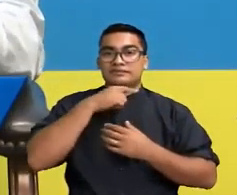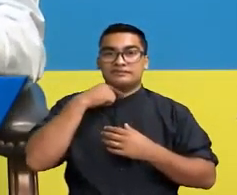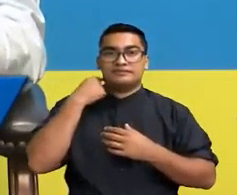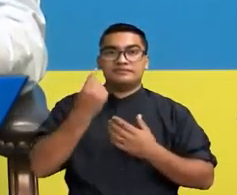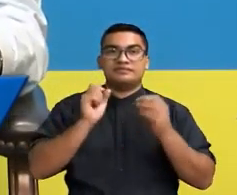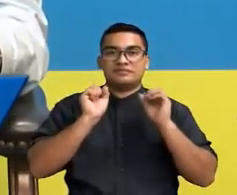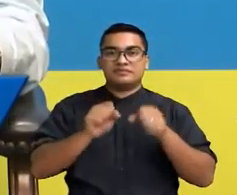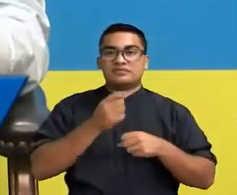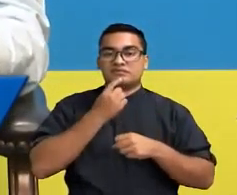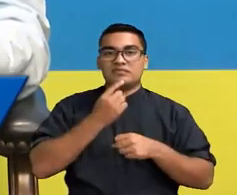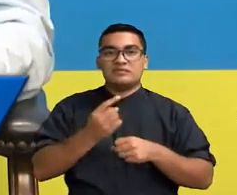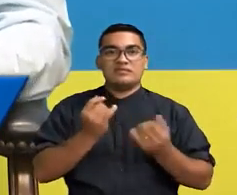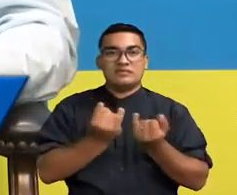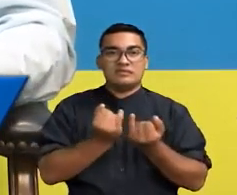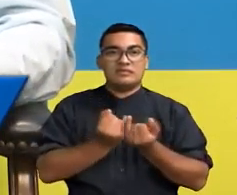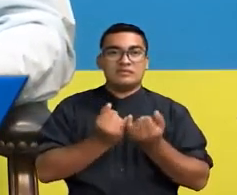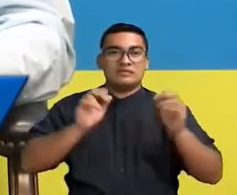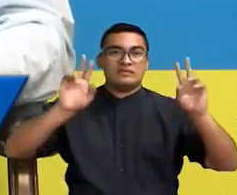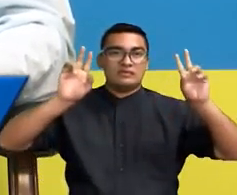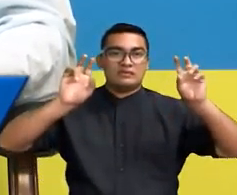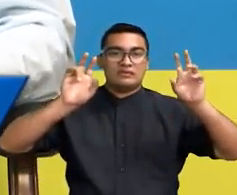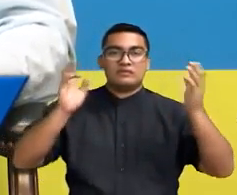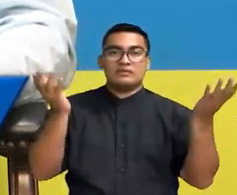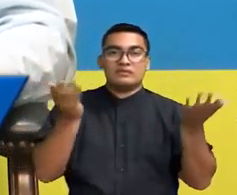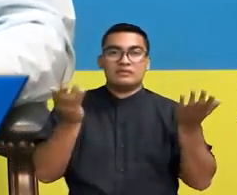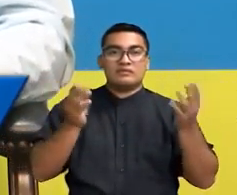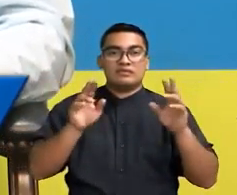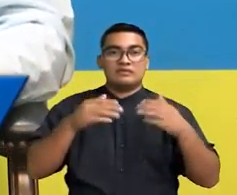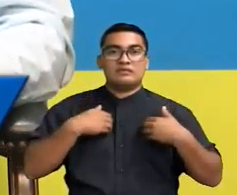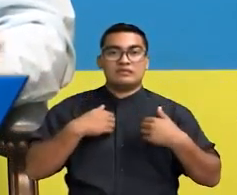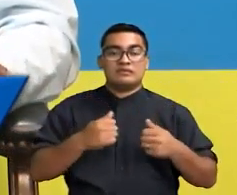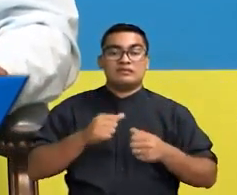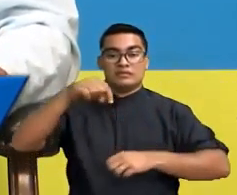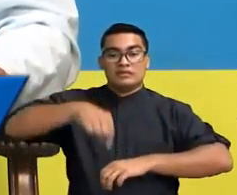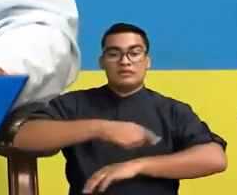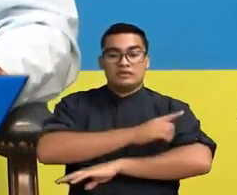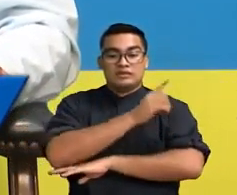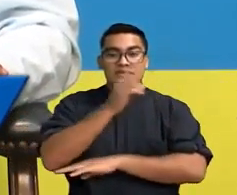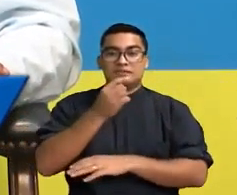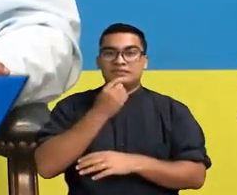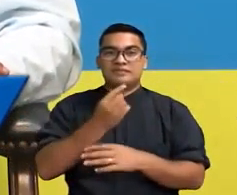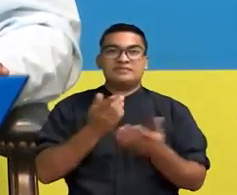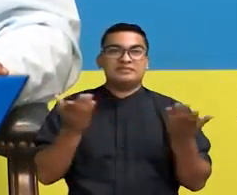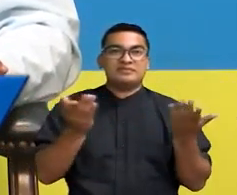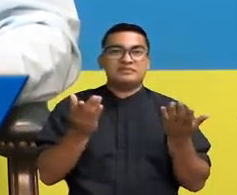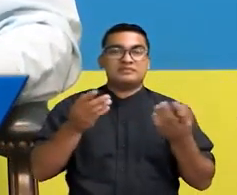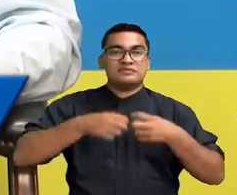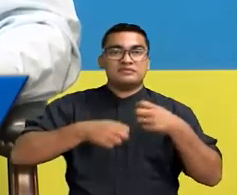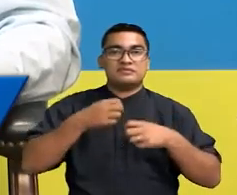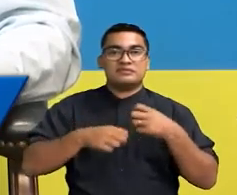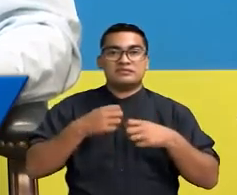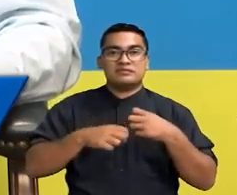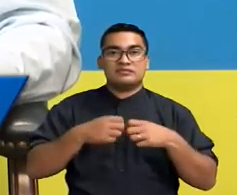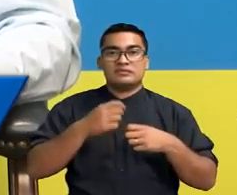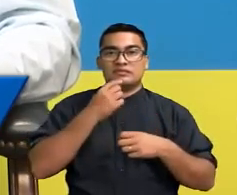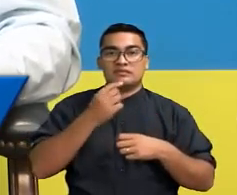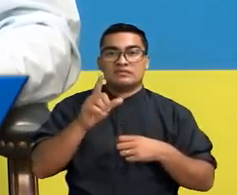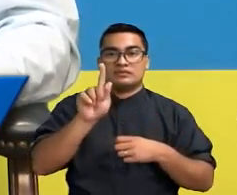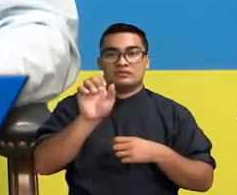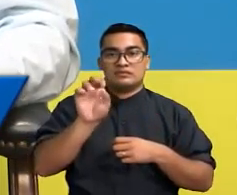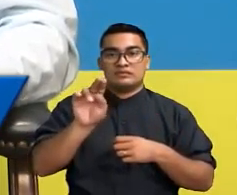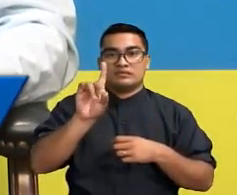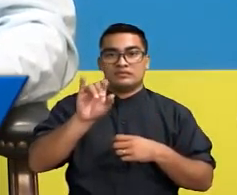para llevarle esta temática de salud. El día de hoy estamos hablando sobre las causas y tratamiento de la